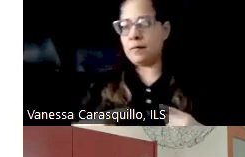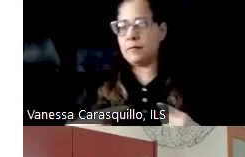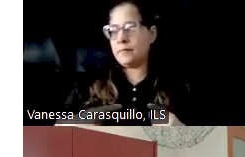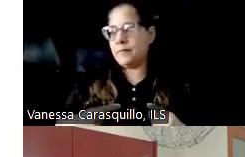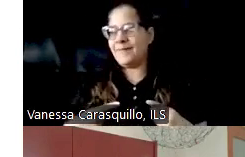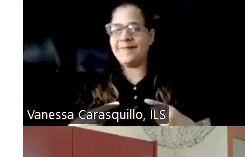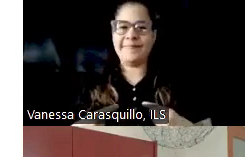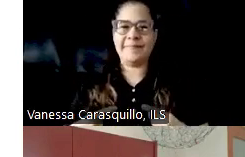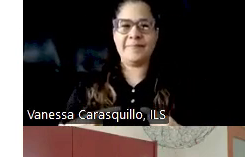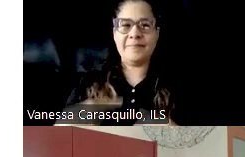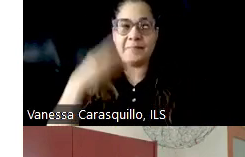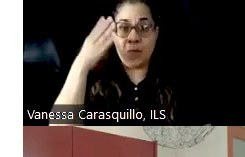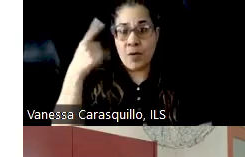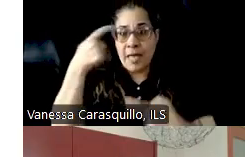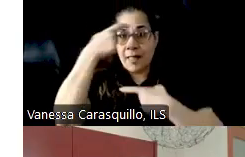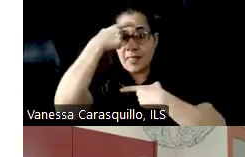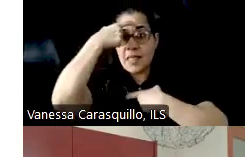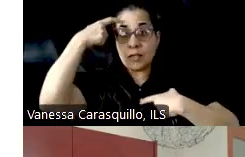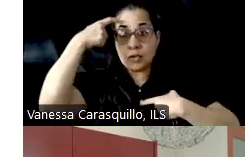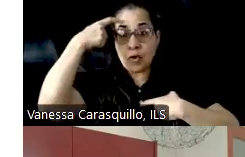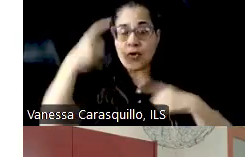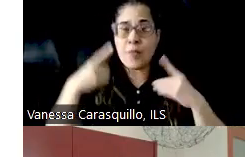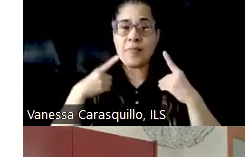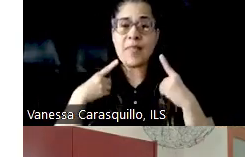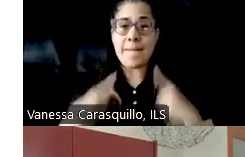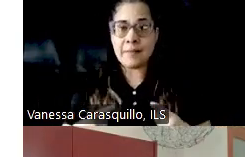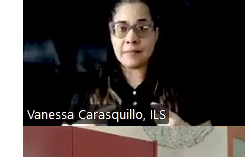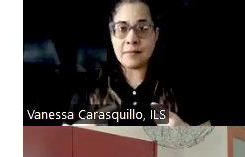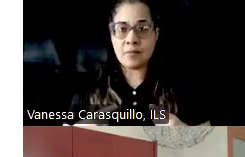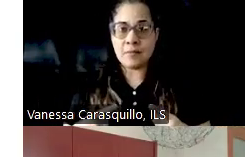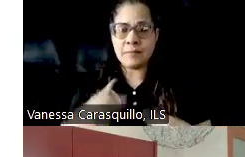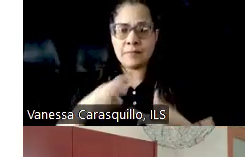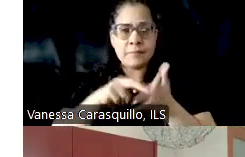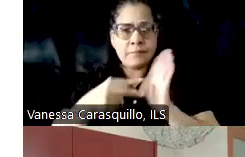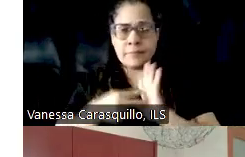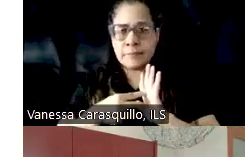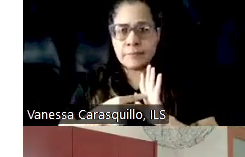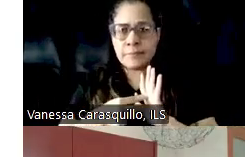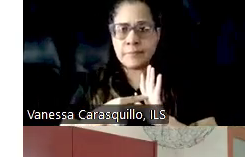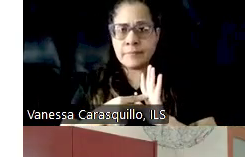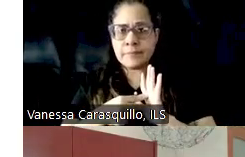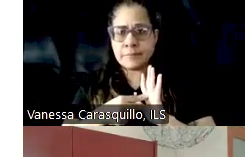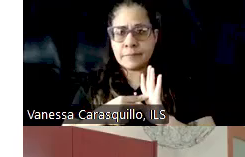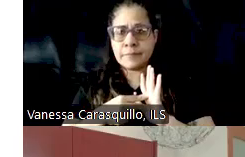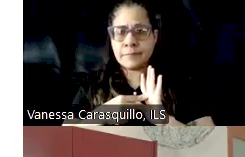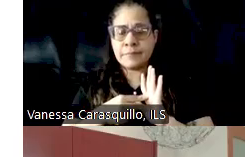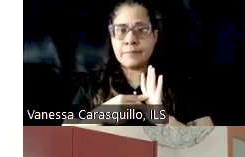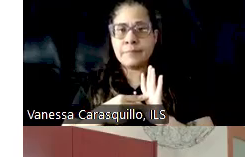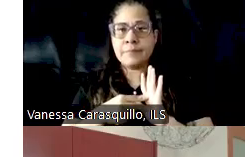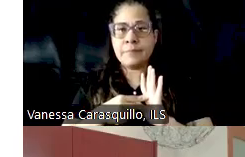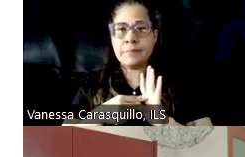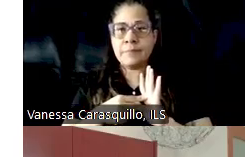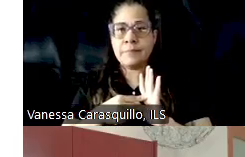síntoma, porque el trastorno de depresión es un trastorno que conlleva, ¿verdad?, la suma de